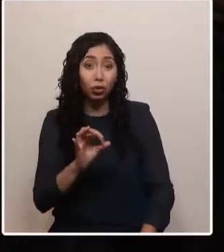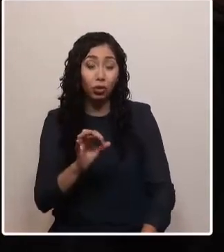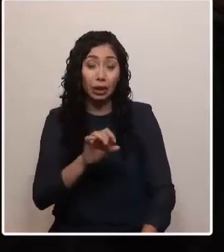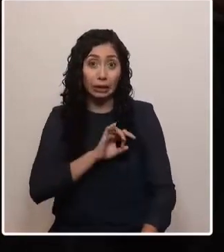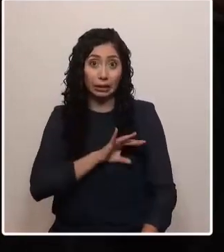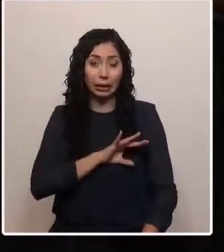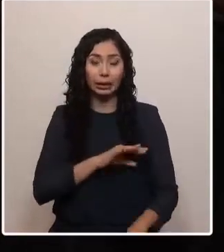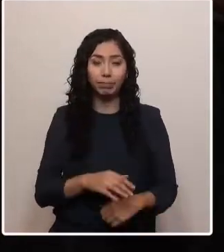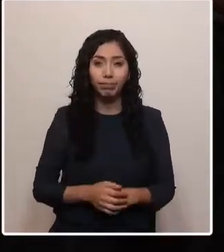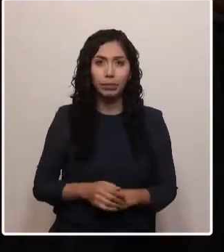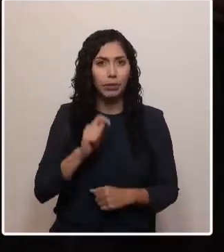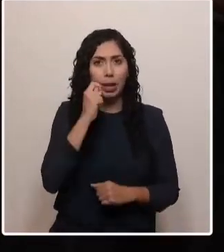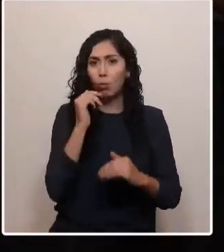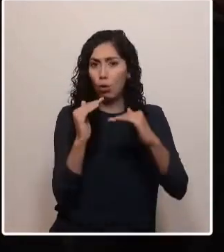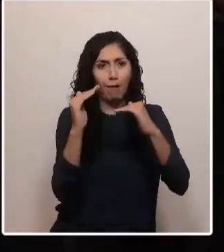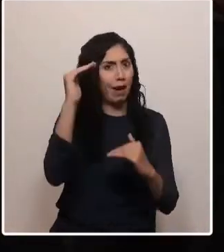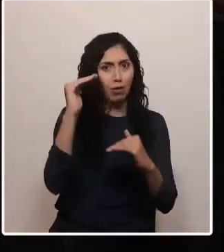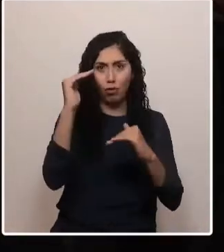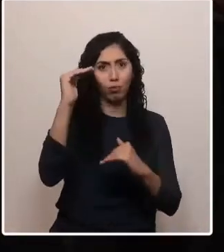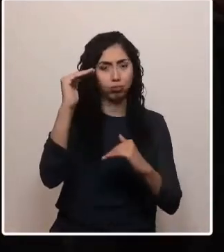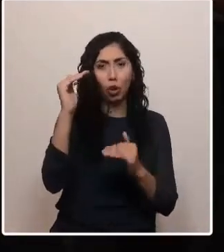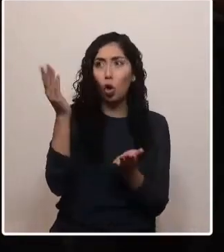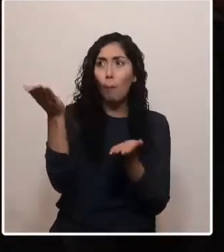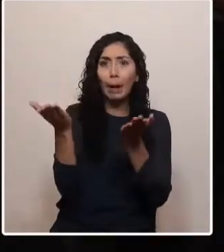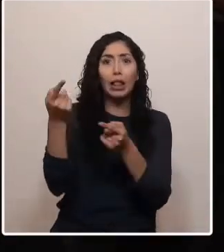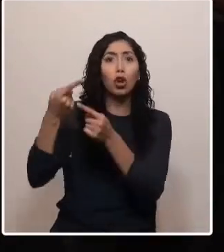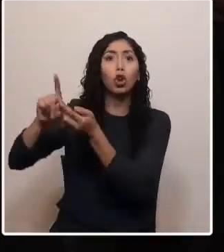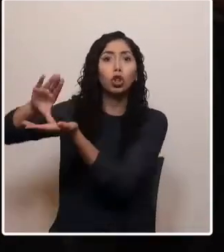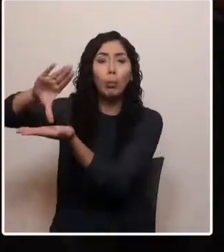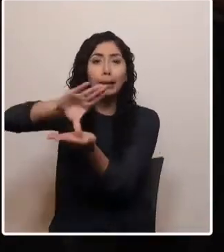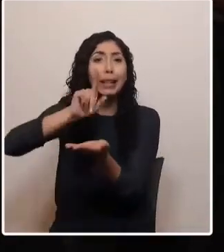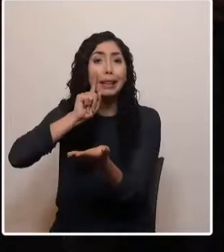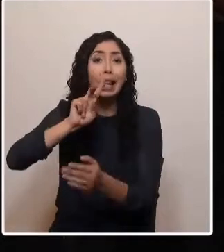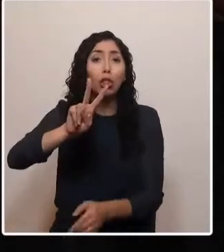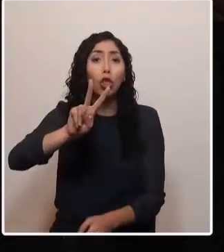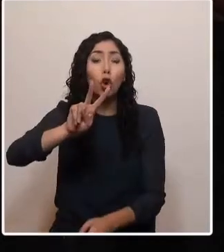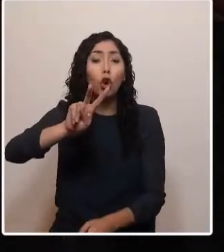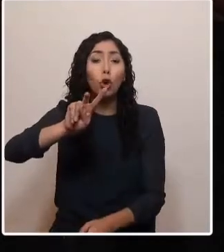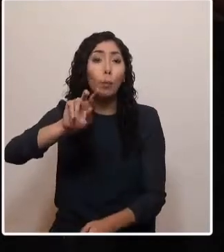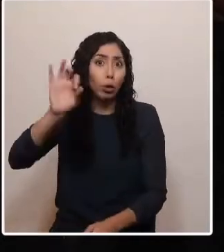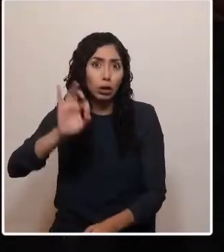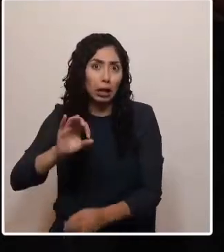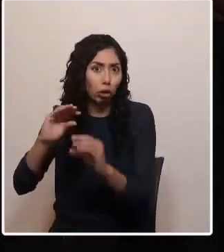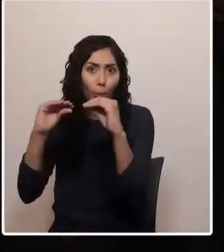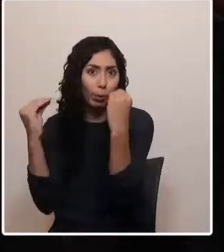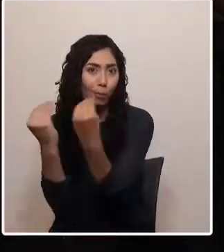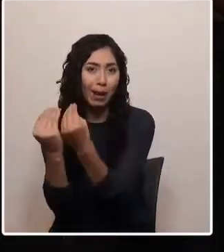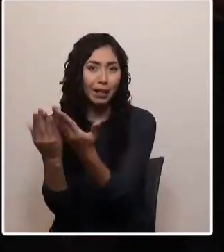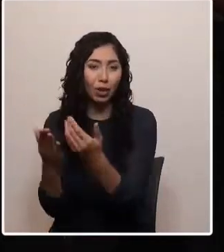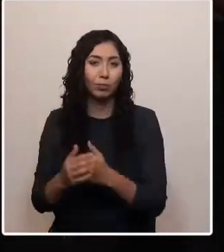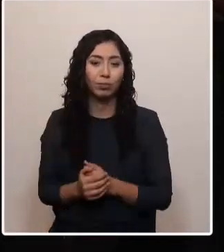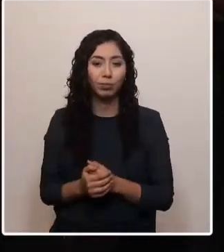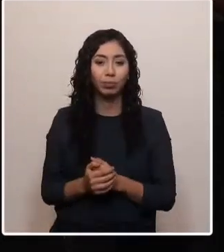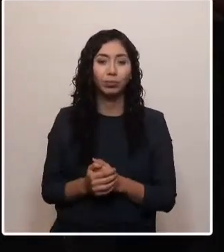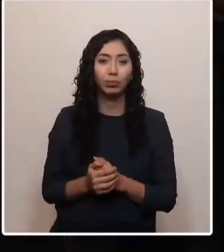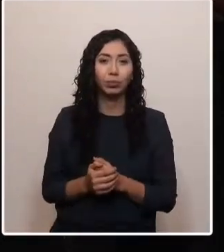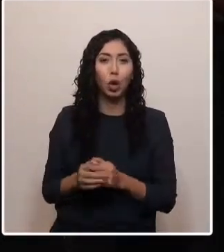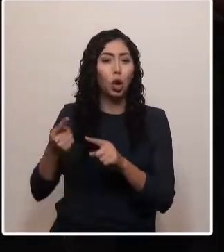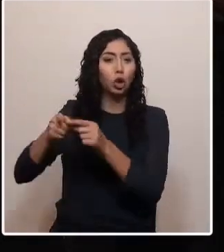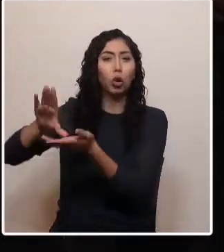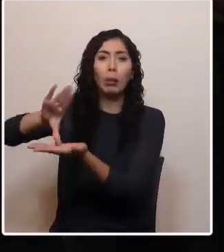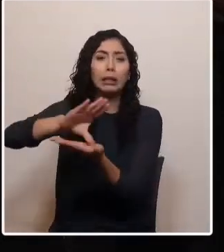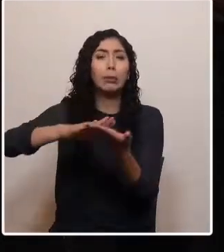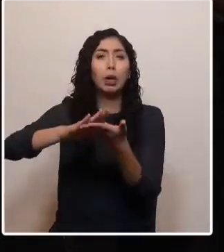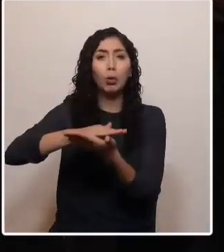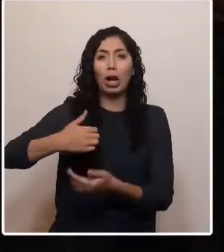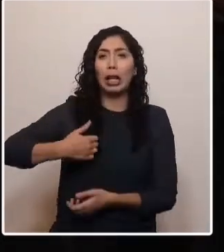muy por debajo de estos países, que en promedio superior al 2%. Es incluso menor que la inversión que realizan otros países como Argentina, Brasil